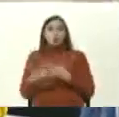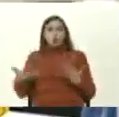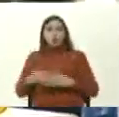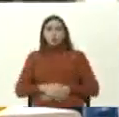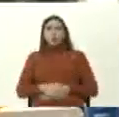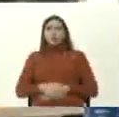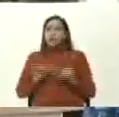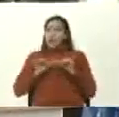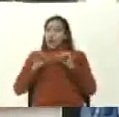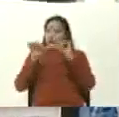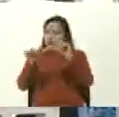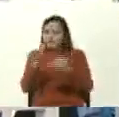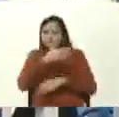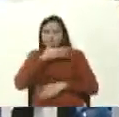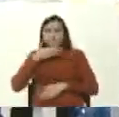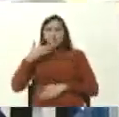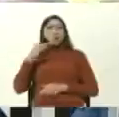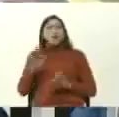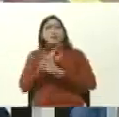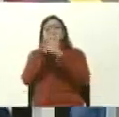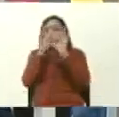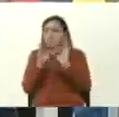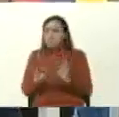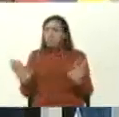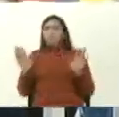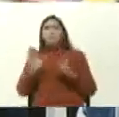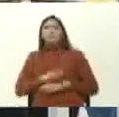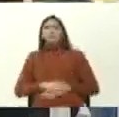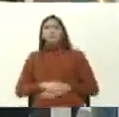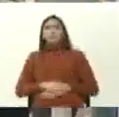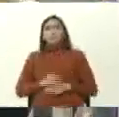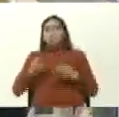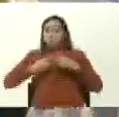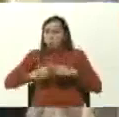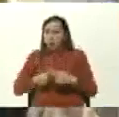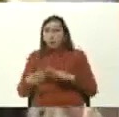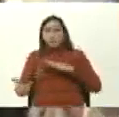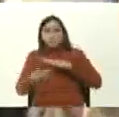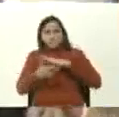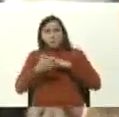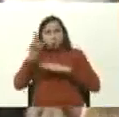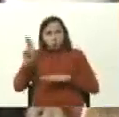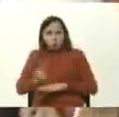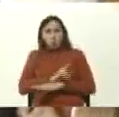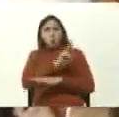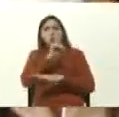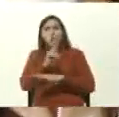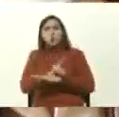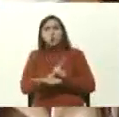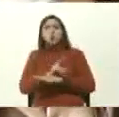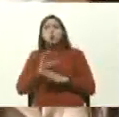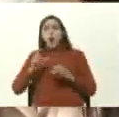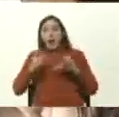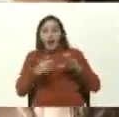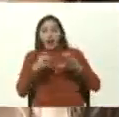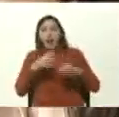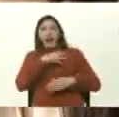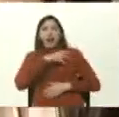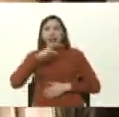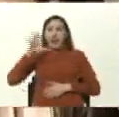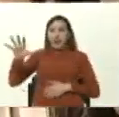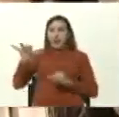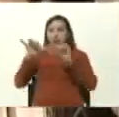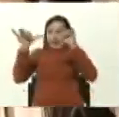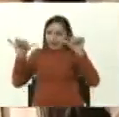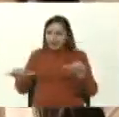es el avance para mejores condiciones y que además se utilice una herramienta tecnológica, vicepresidenta, como es el carné de la patria, el sistema